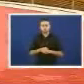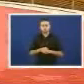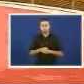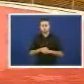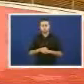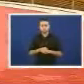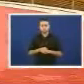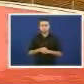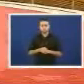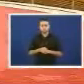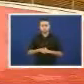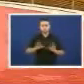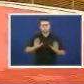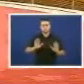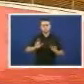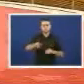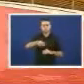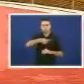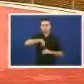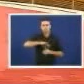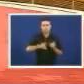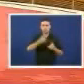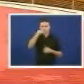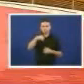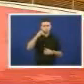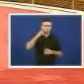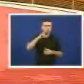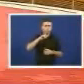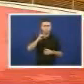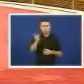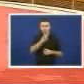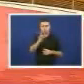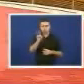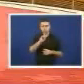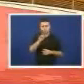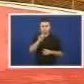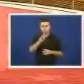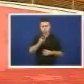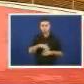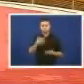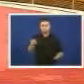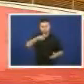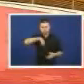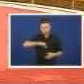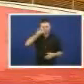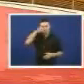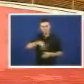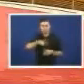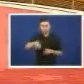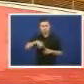Pero non estamos cegos nin xordos. E sabemos que hai moitas cousas que temos que facer mellor